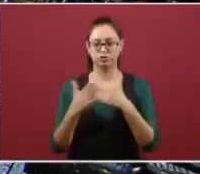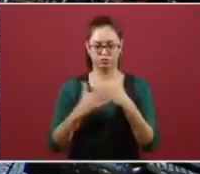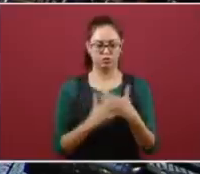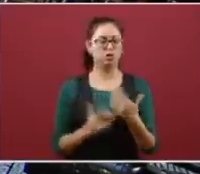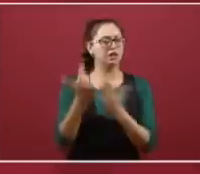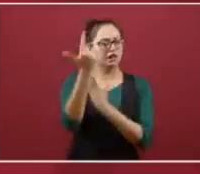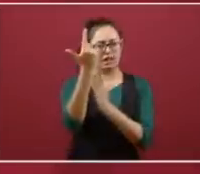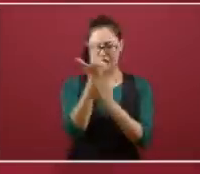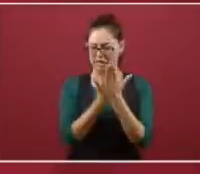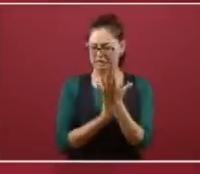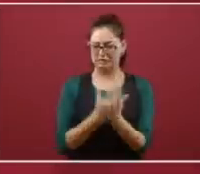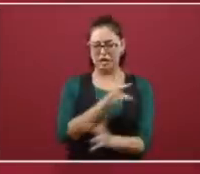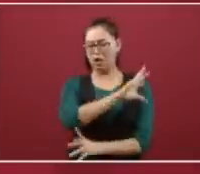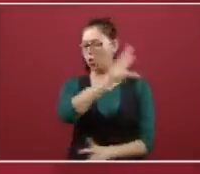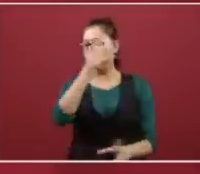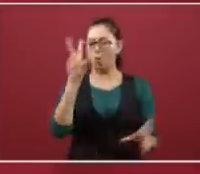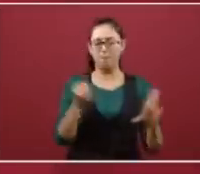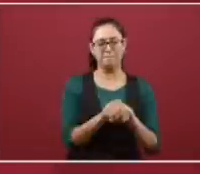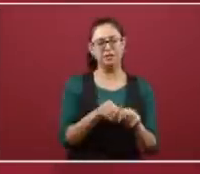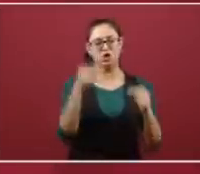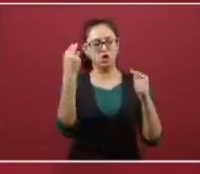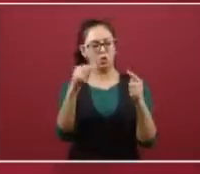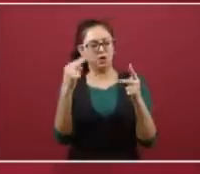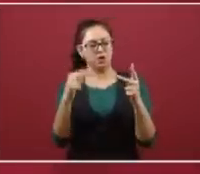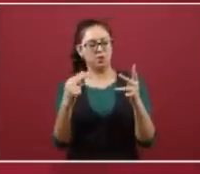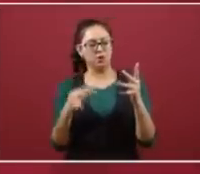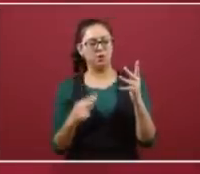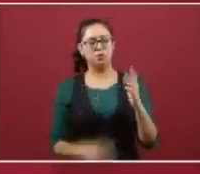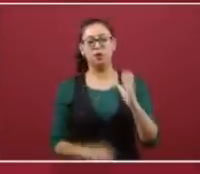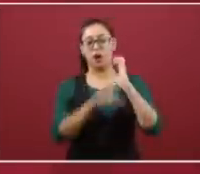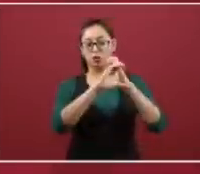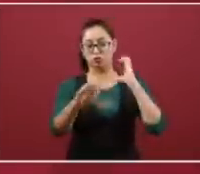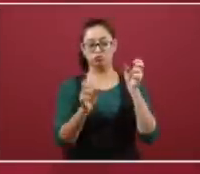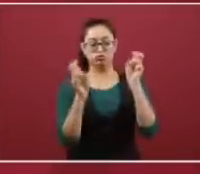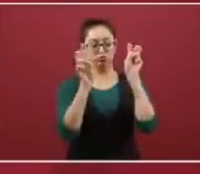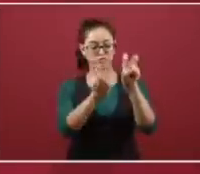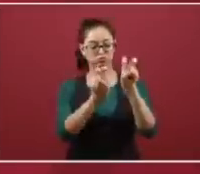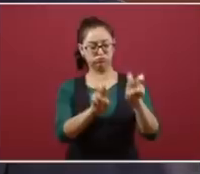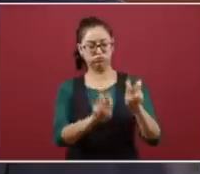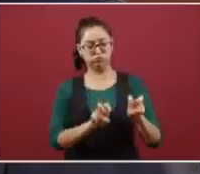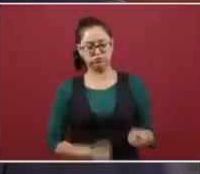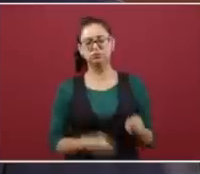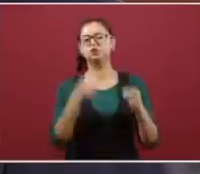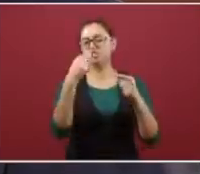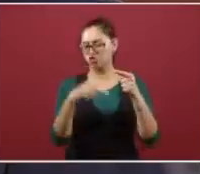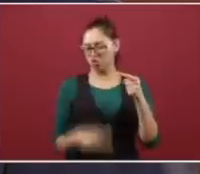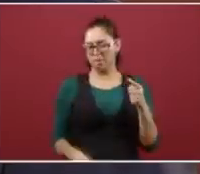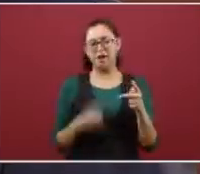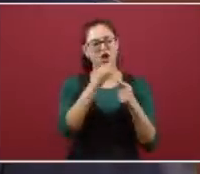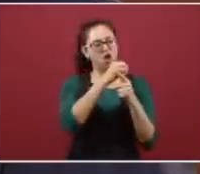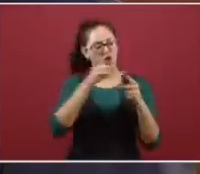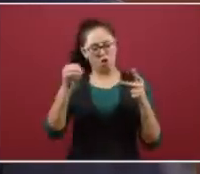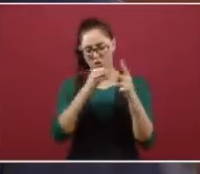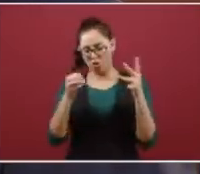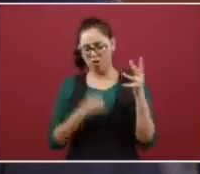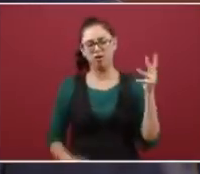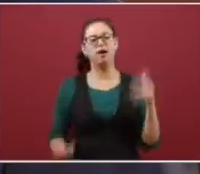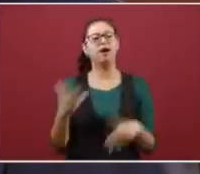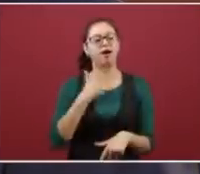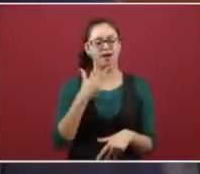las personas que iban en el autobús los nombres de las personas